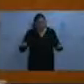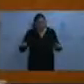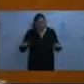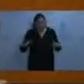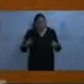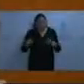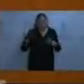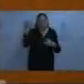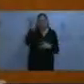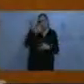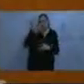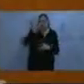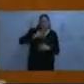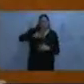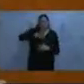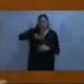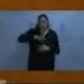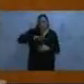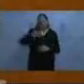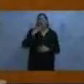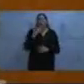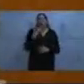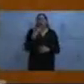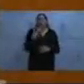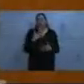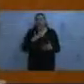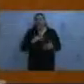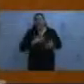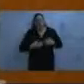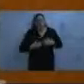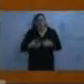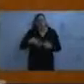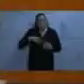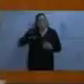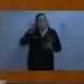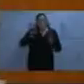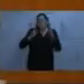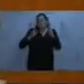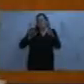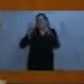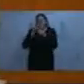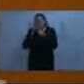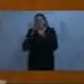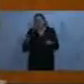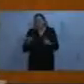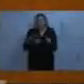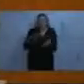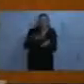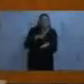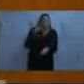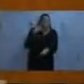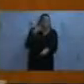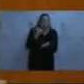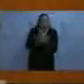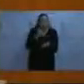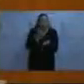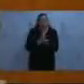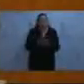desconfianza y casi me atrevería a decir que desesperación entre los ganaderos cuando van a realizar las pruebas de diagnóstico de esta